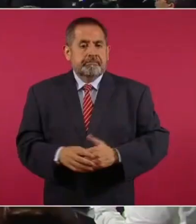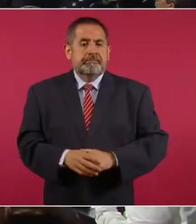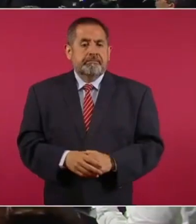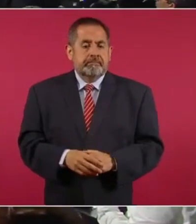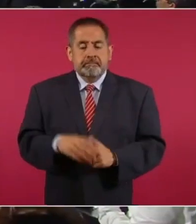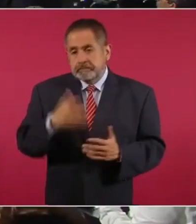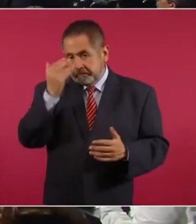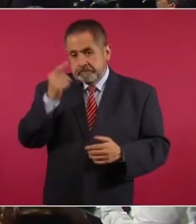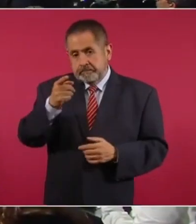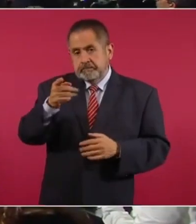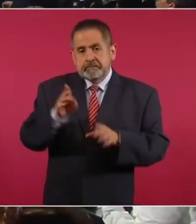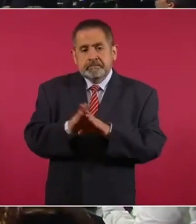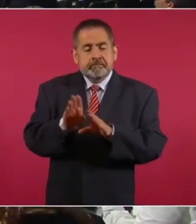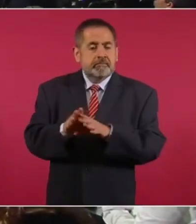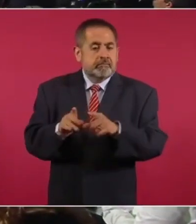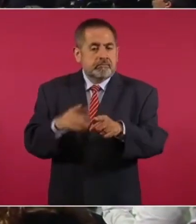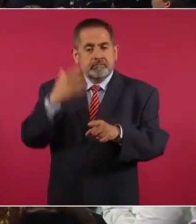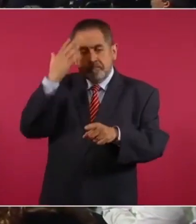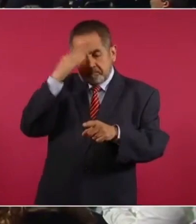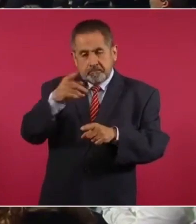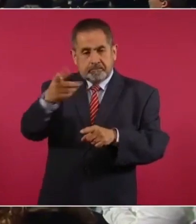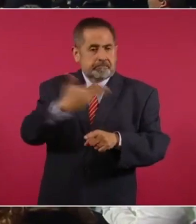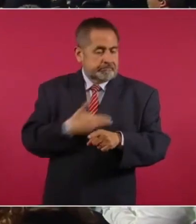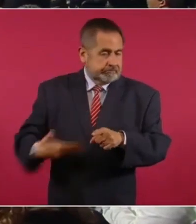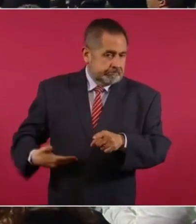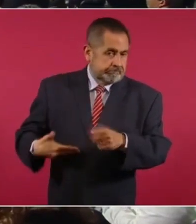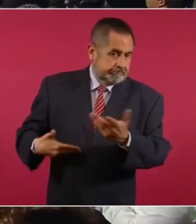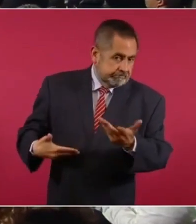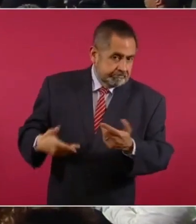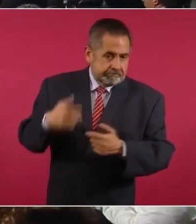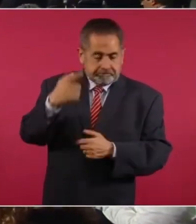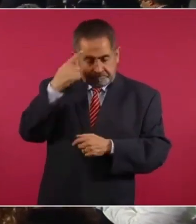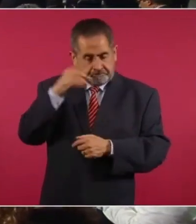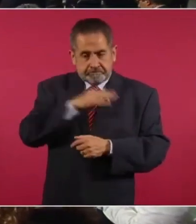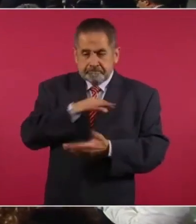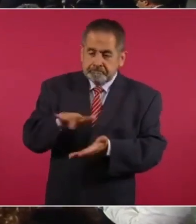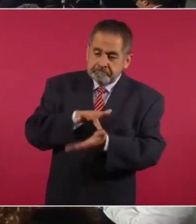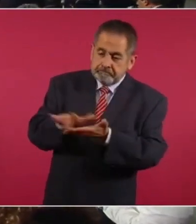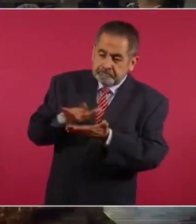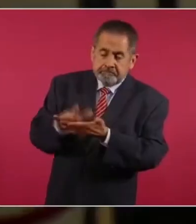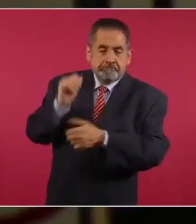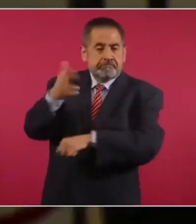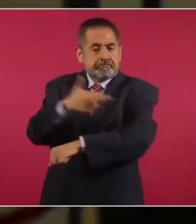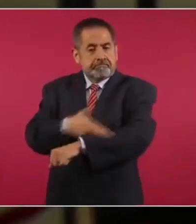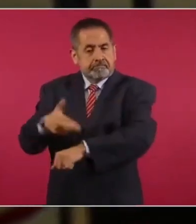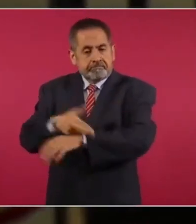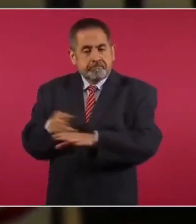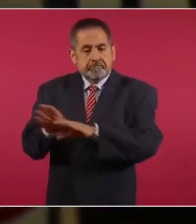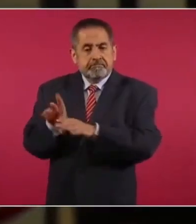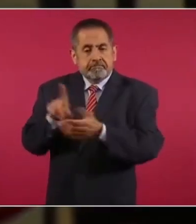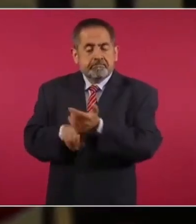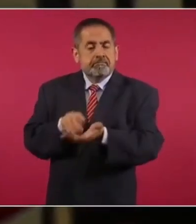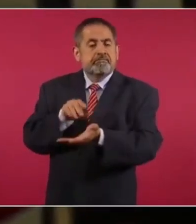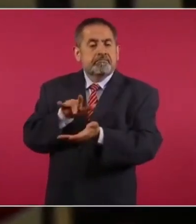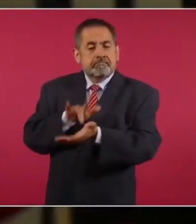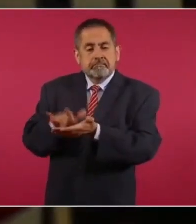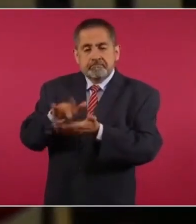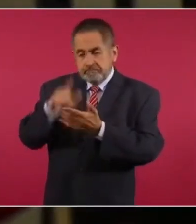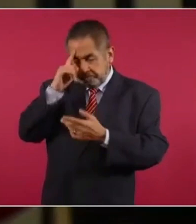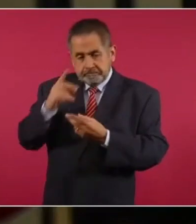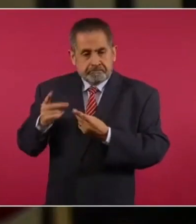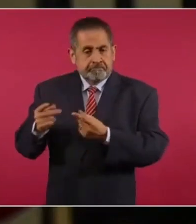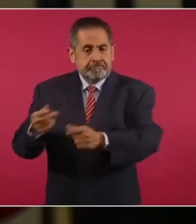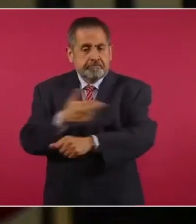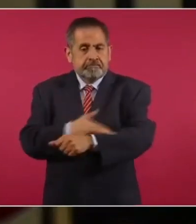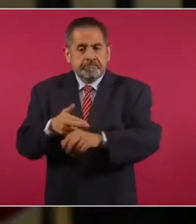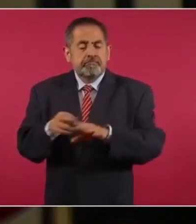No sé si usted, señor presidente, puede apoyar en este trámite para que se agilice, o en